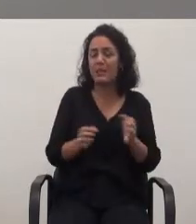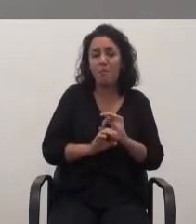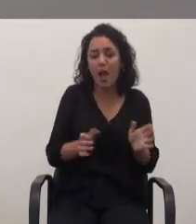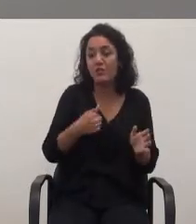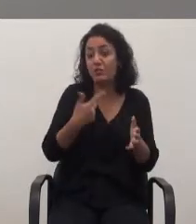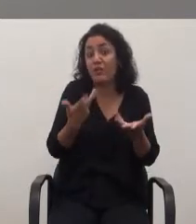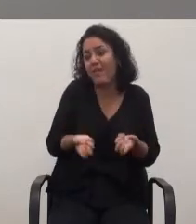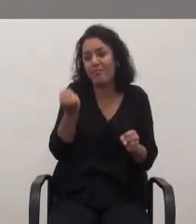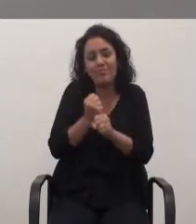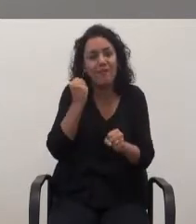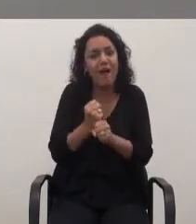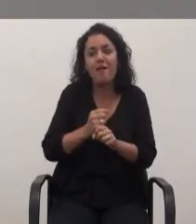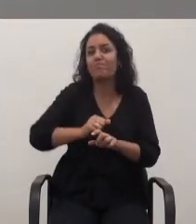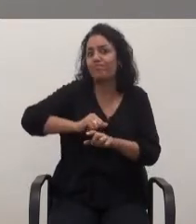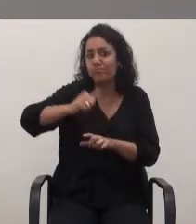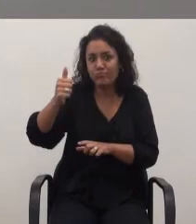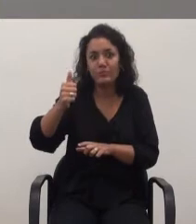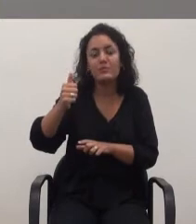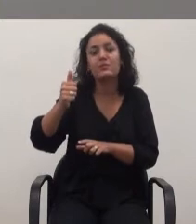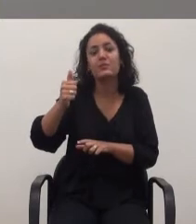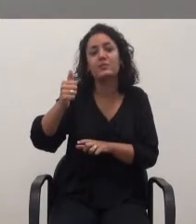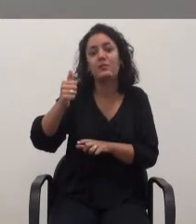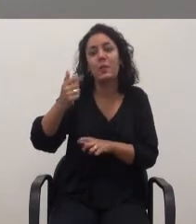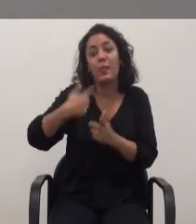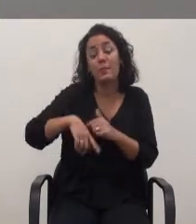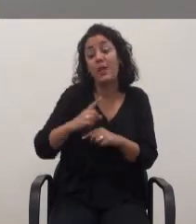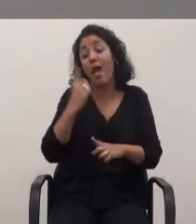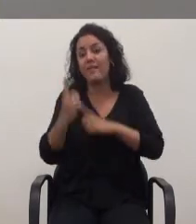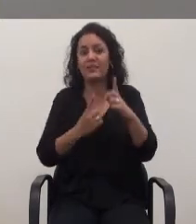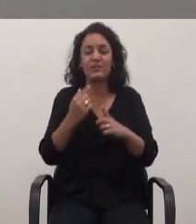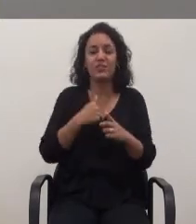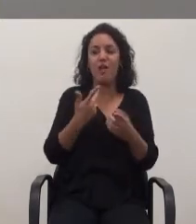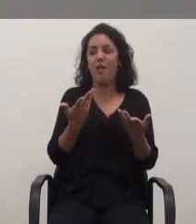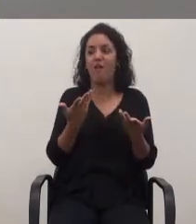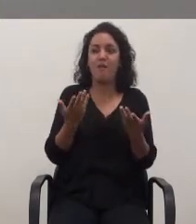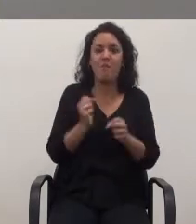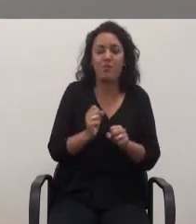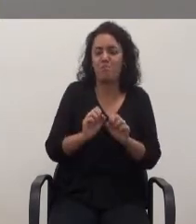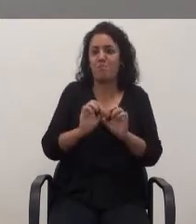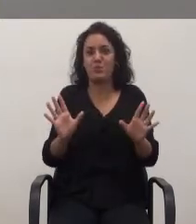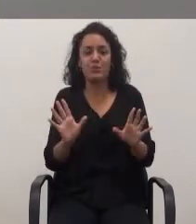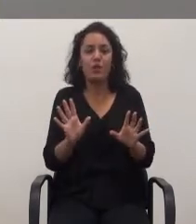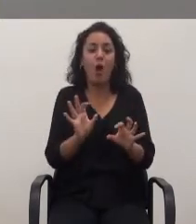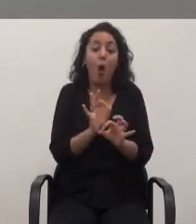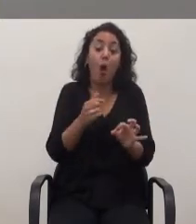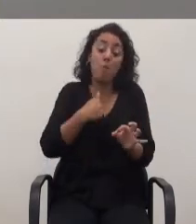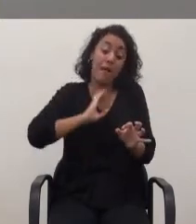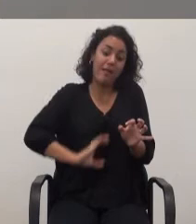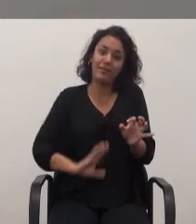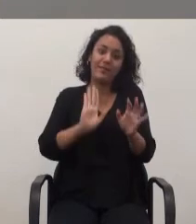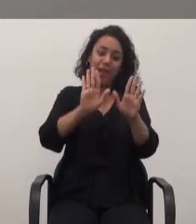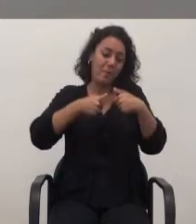intención, pero sí, bueno, a veces un poco atropellos, a veces un poco, ¿no? Esas cuestiones mías más así, que sé que me